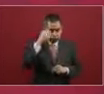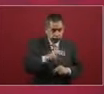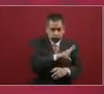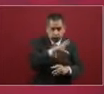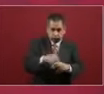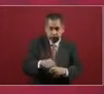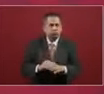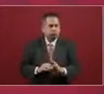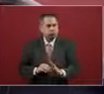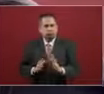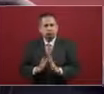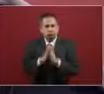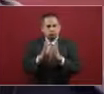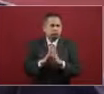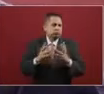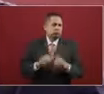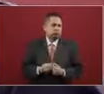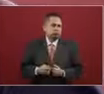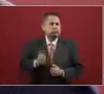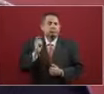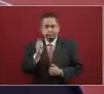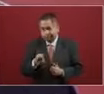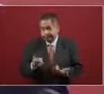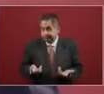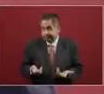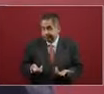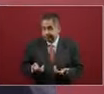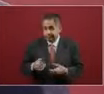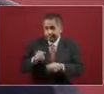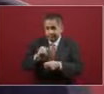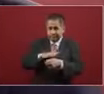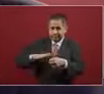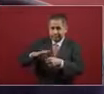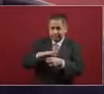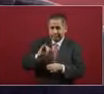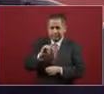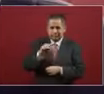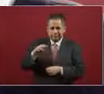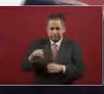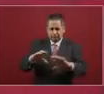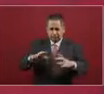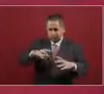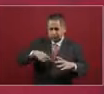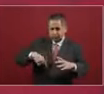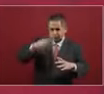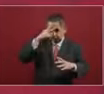por lo que significa el Istmo